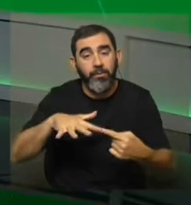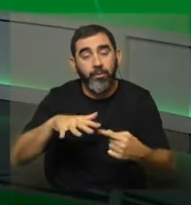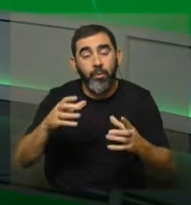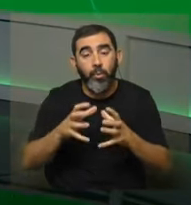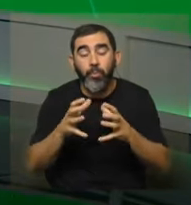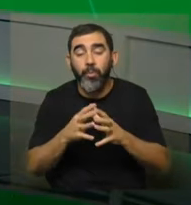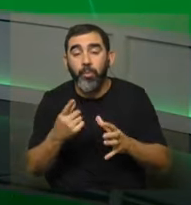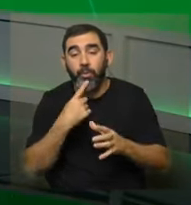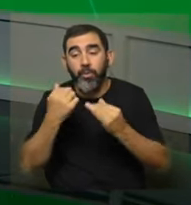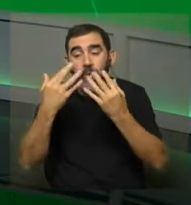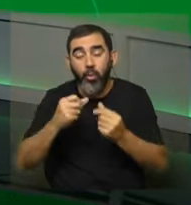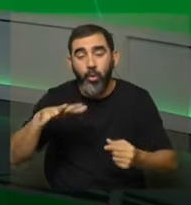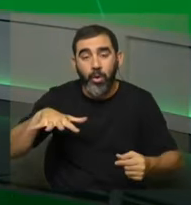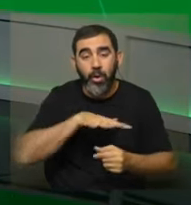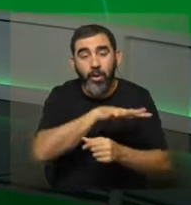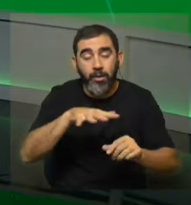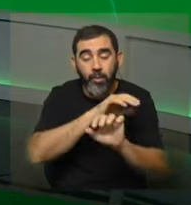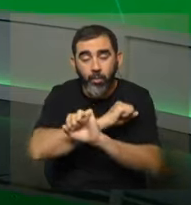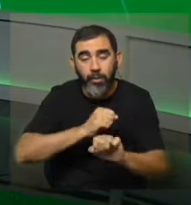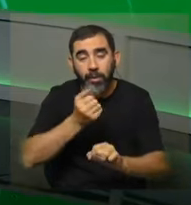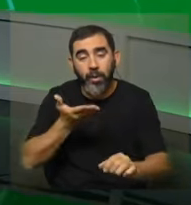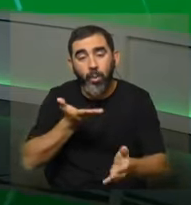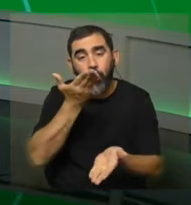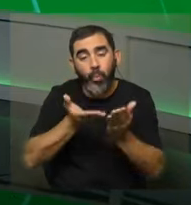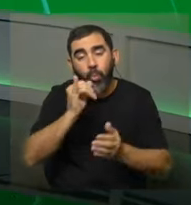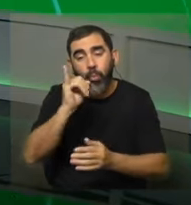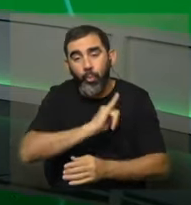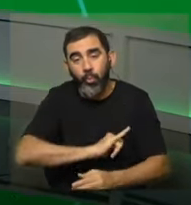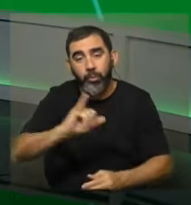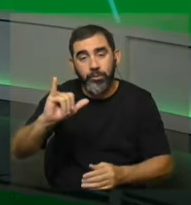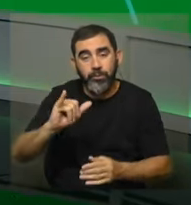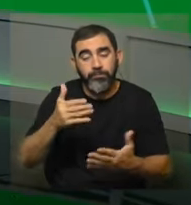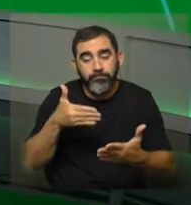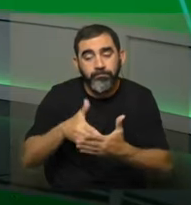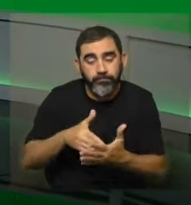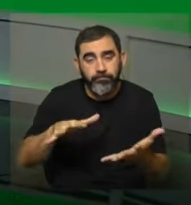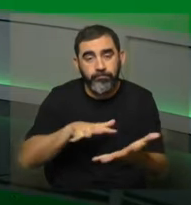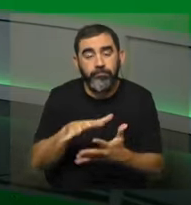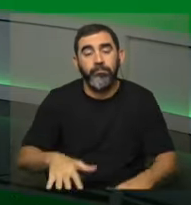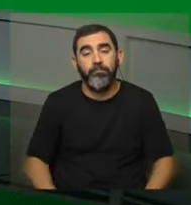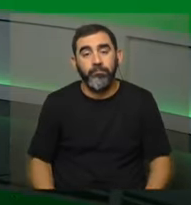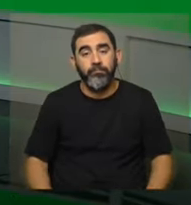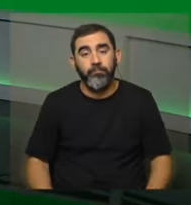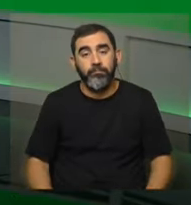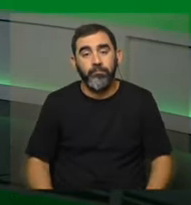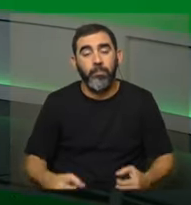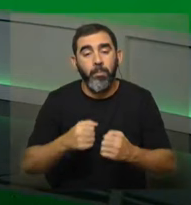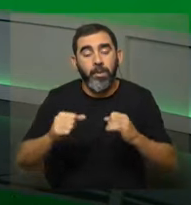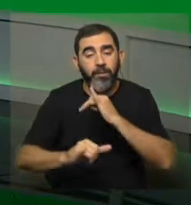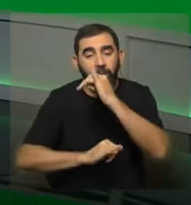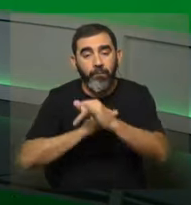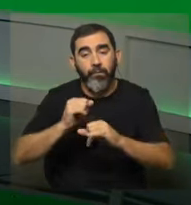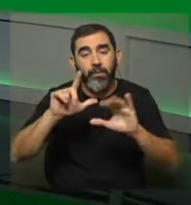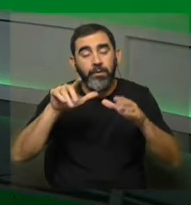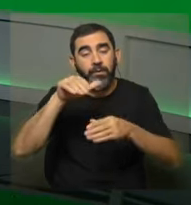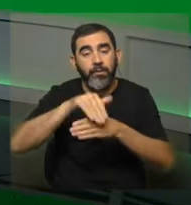partido como organizaciones sociales analizan recurrir a la justicia y otros organismos para intentar frenar este proyecto vamos a tener más repercusiones